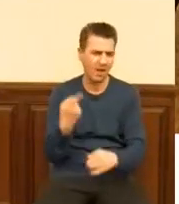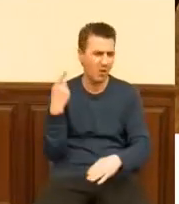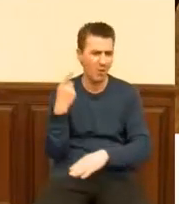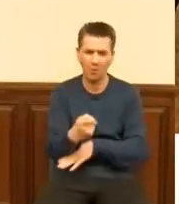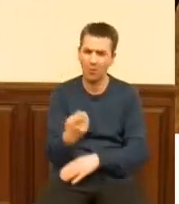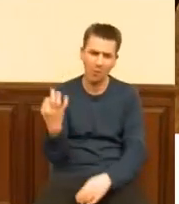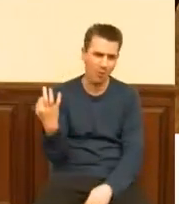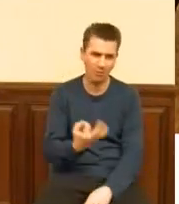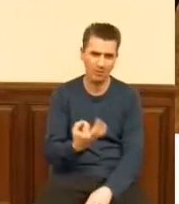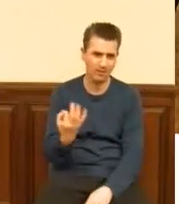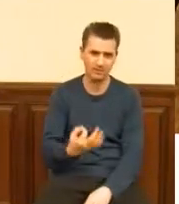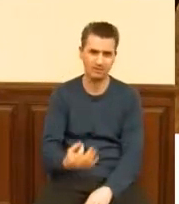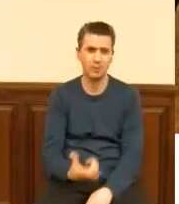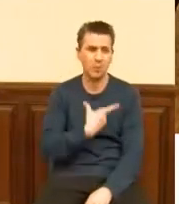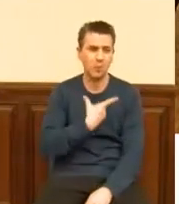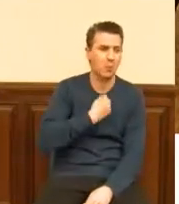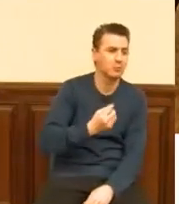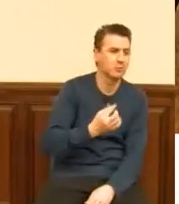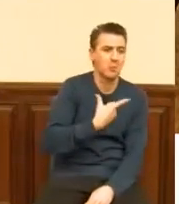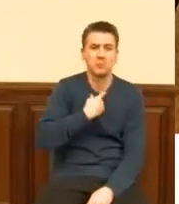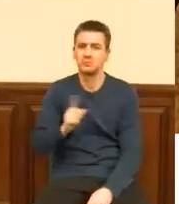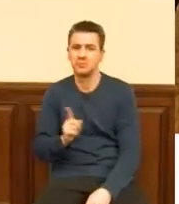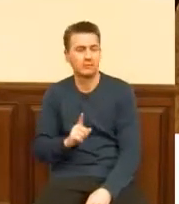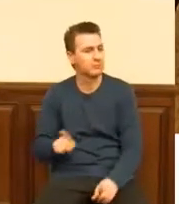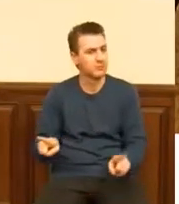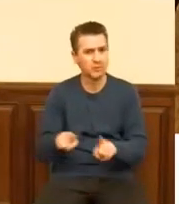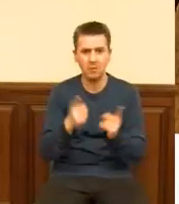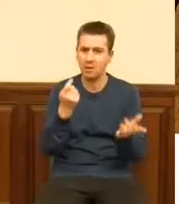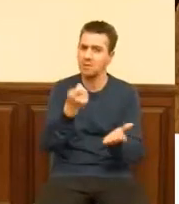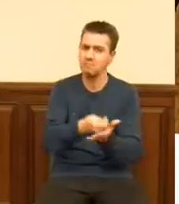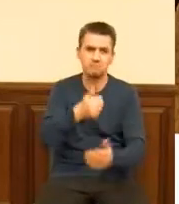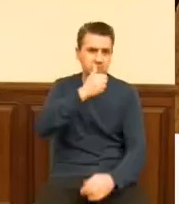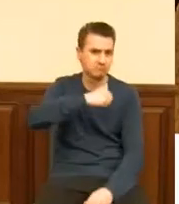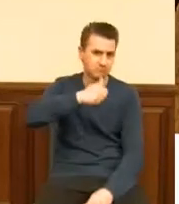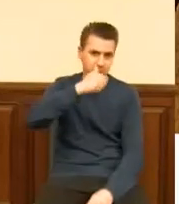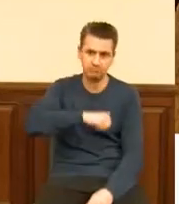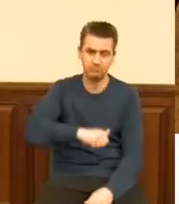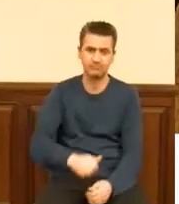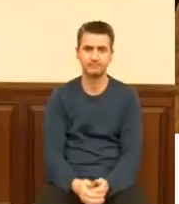te guste o no te guste? Entonces,